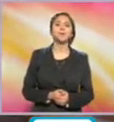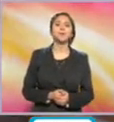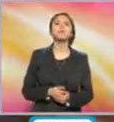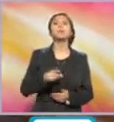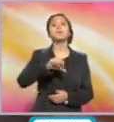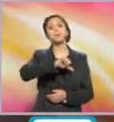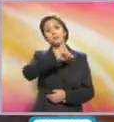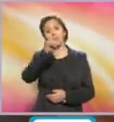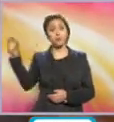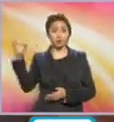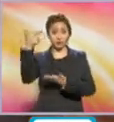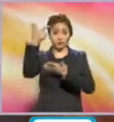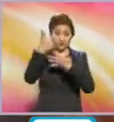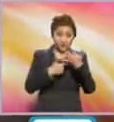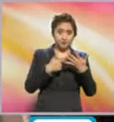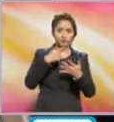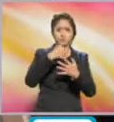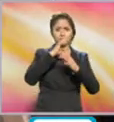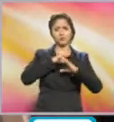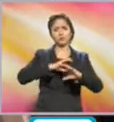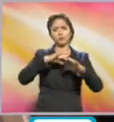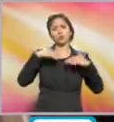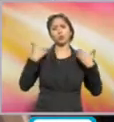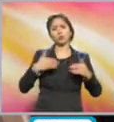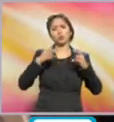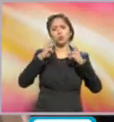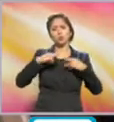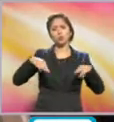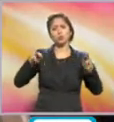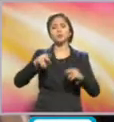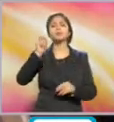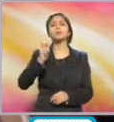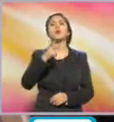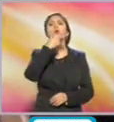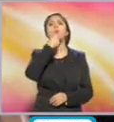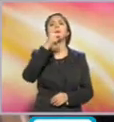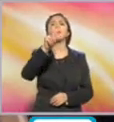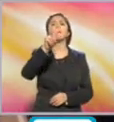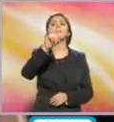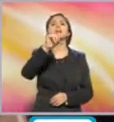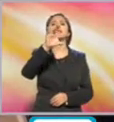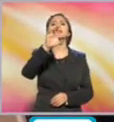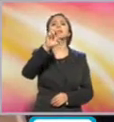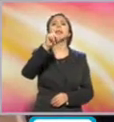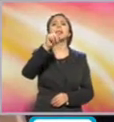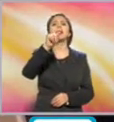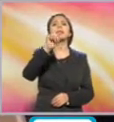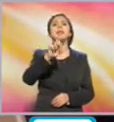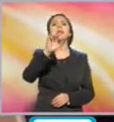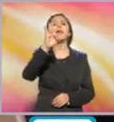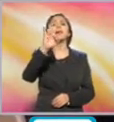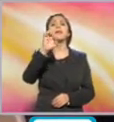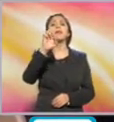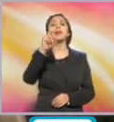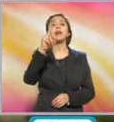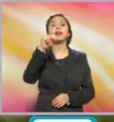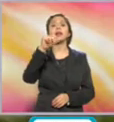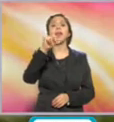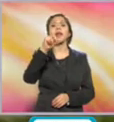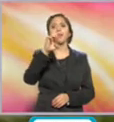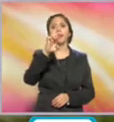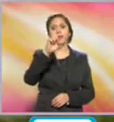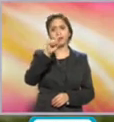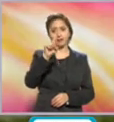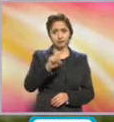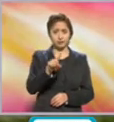también un gran homenaje de uno de los grandes cantantes de música ranchera de este país, que es Don Vicente Fernández, y que tiene, entre otras, este tema maravilloso que también